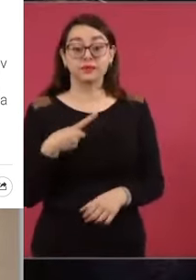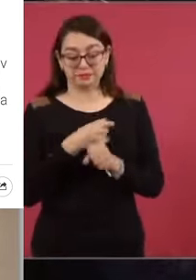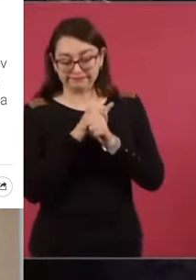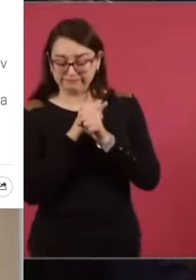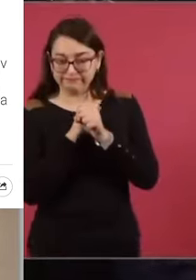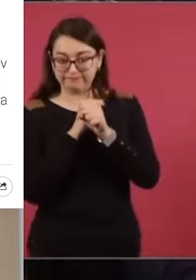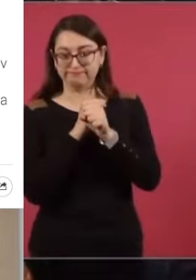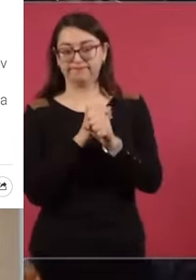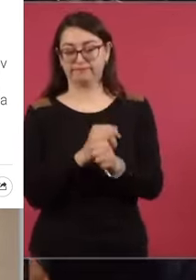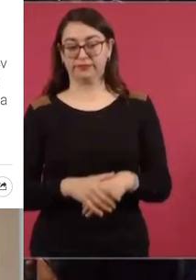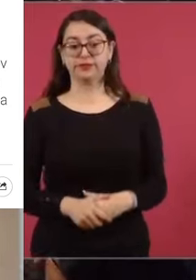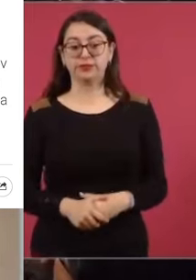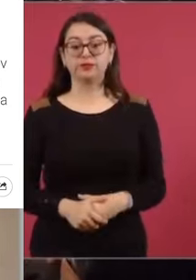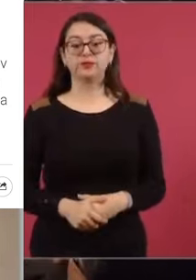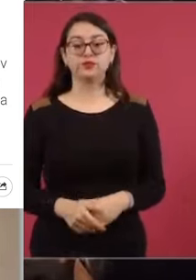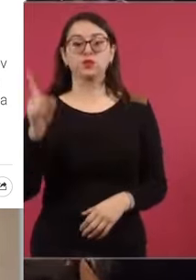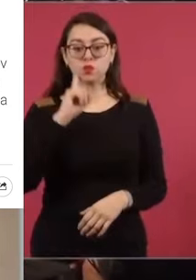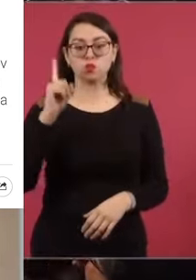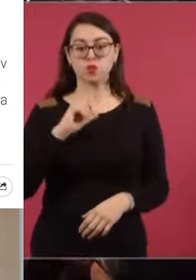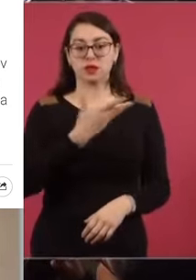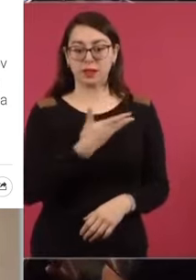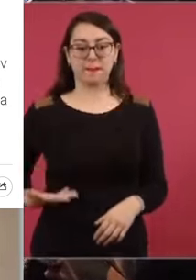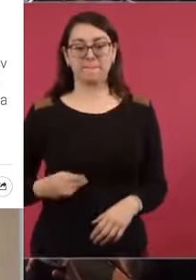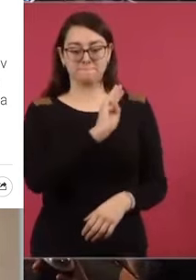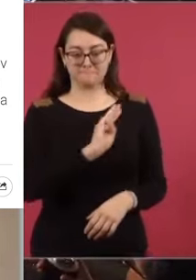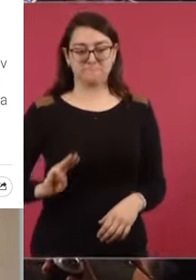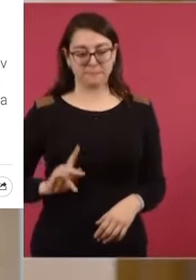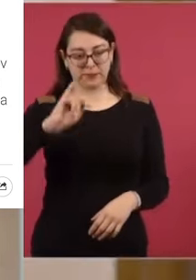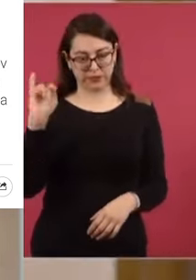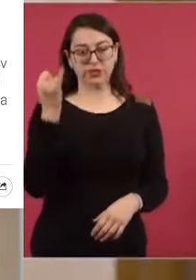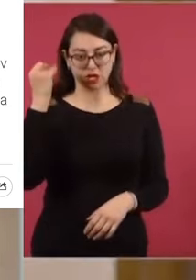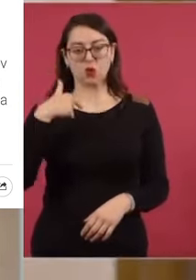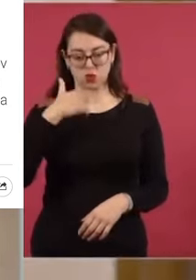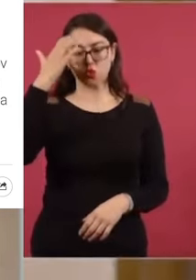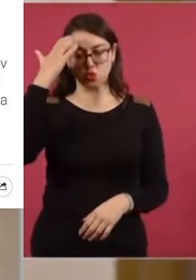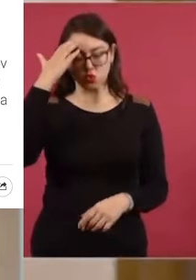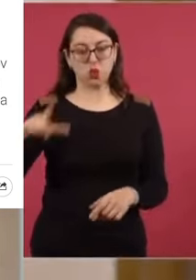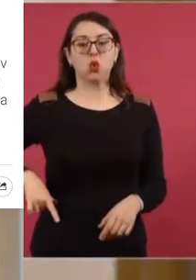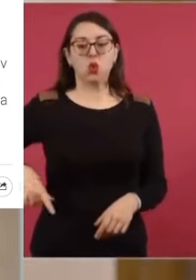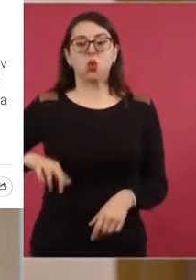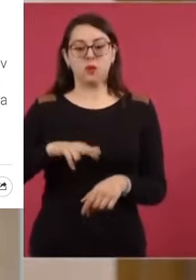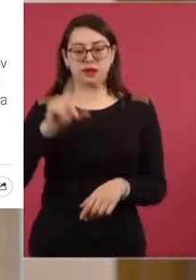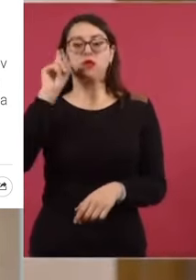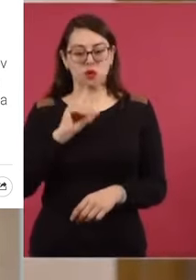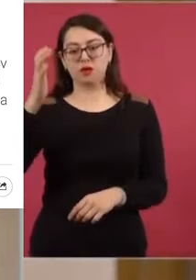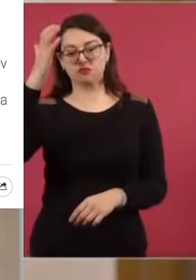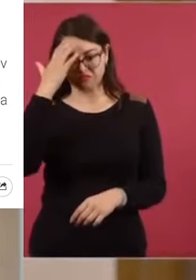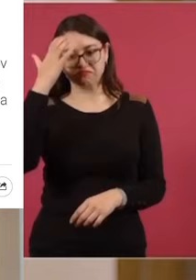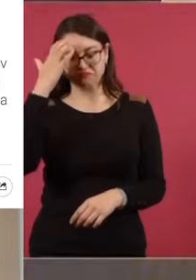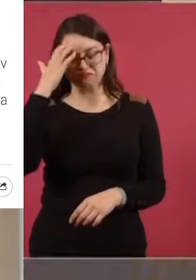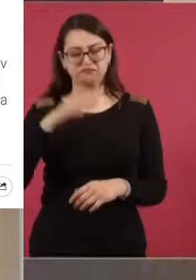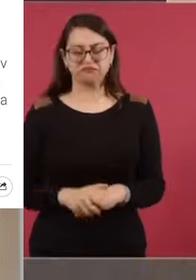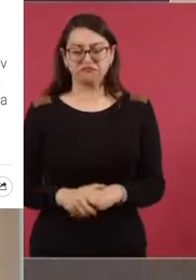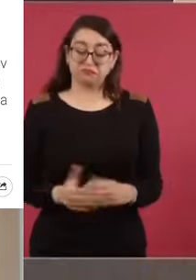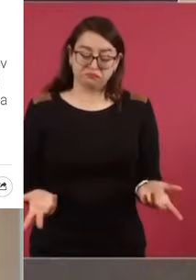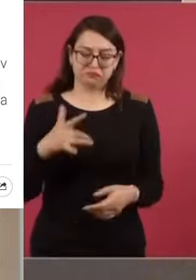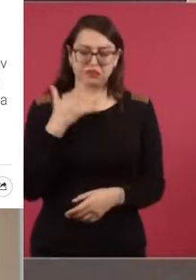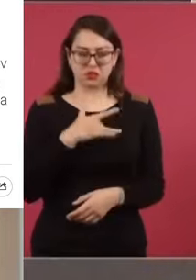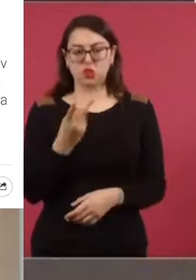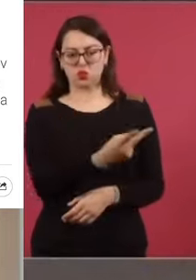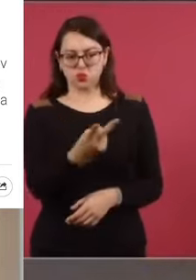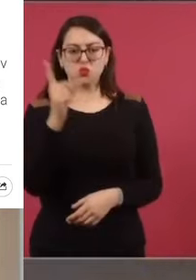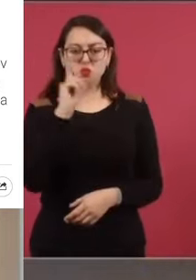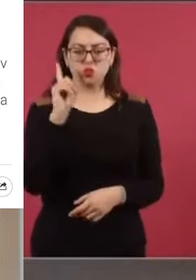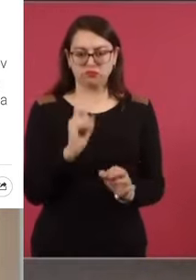Yo conozco a la presidenta municipal de Tijuana, como a la gobernadora, y pues las considero